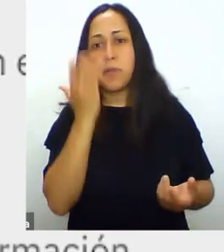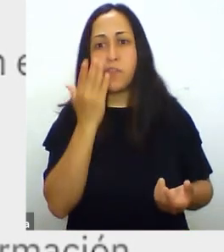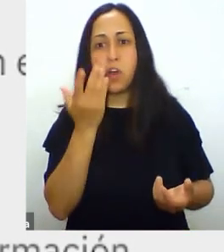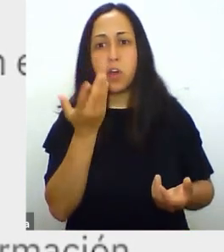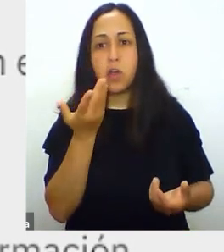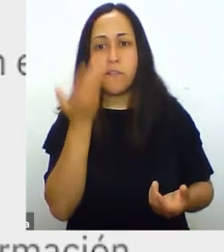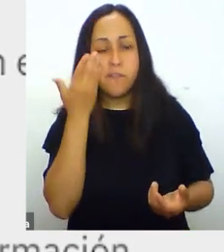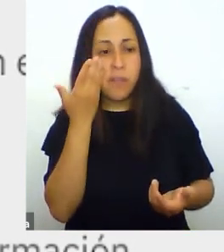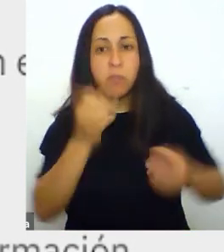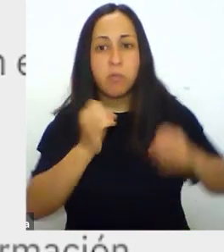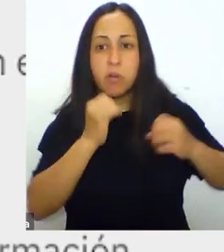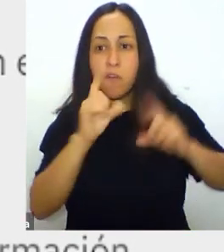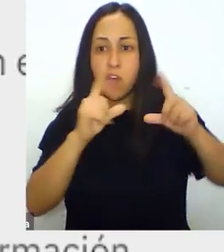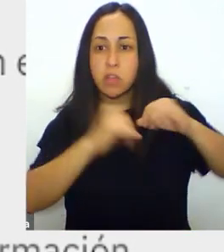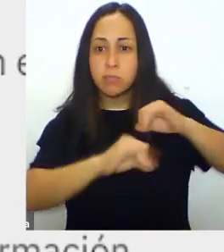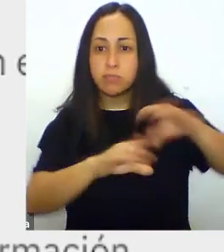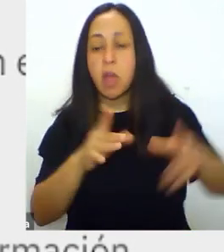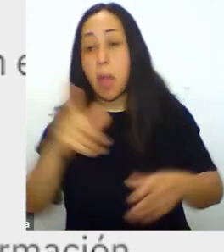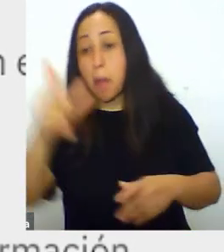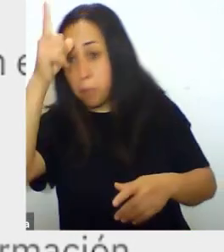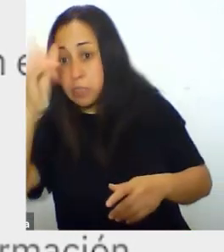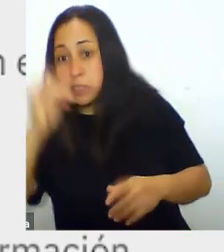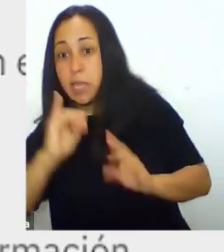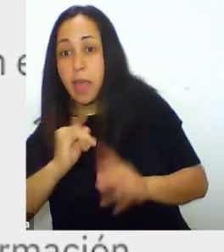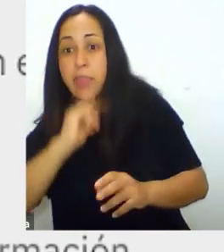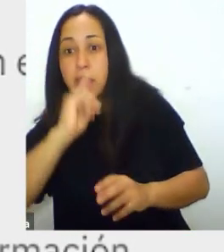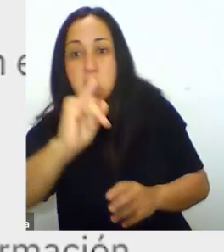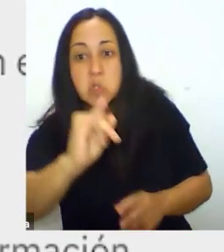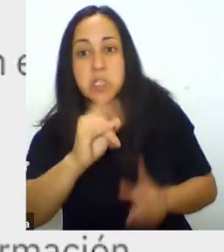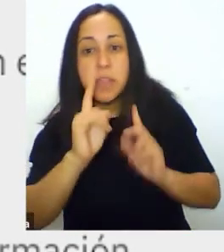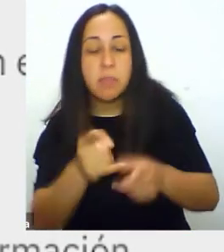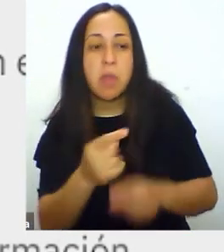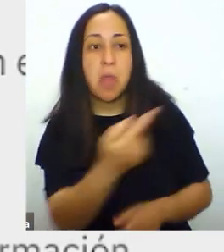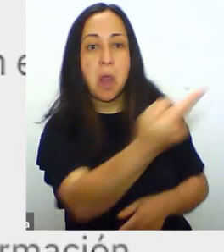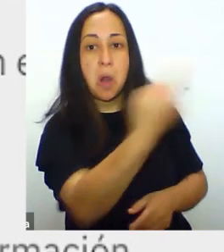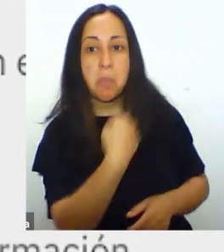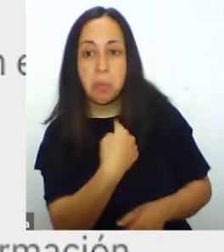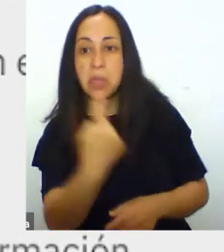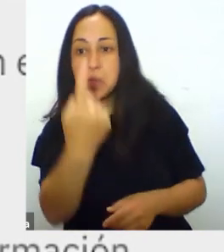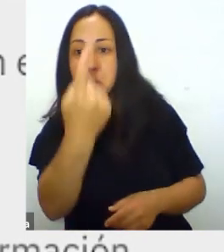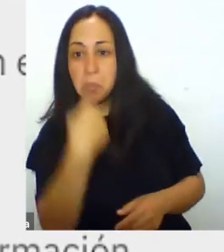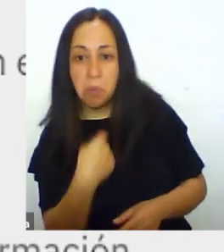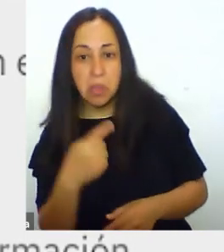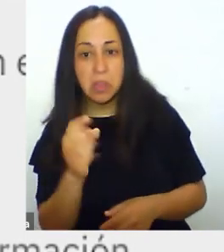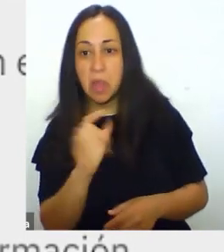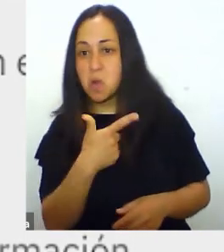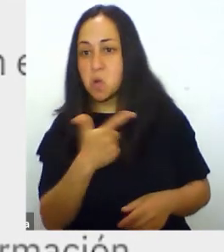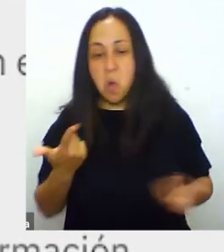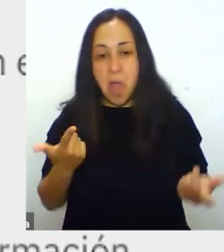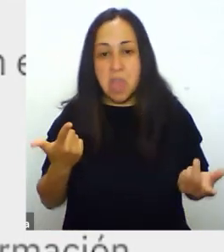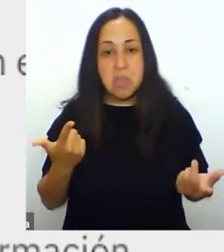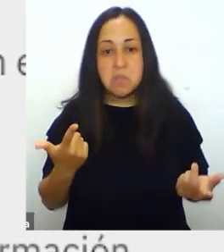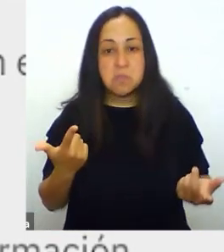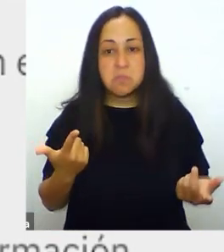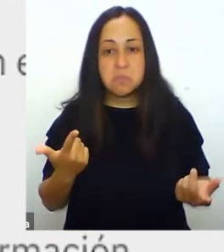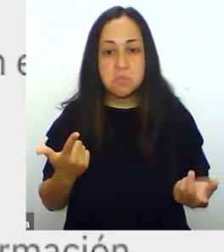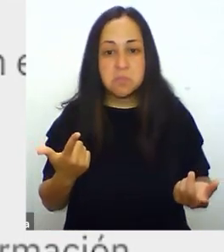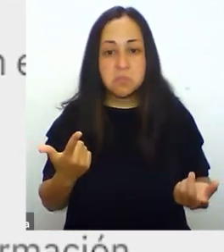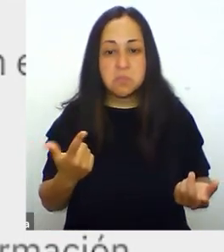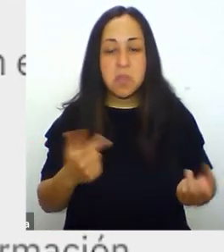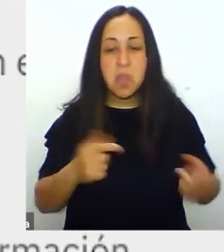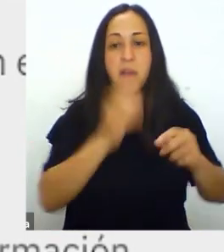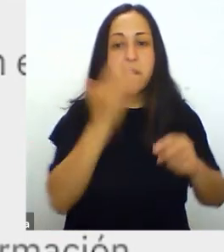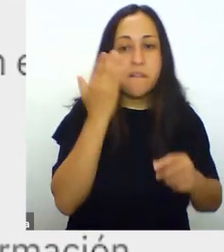en principio, como a la policía, pero no está recibiendo ningún tipo de respuesta adecuada ni